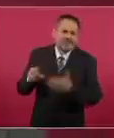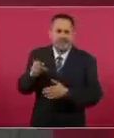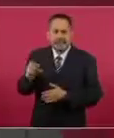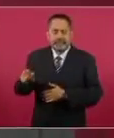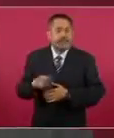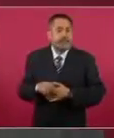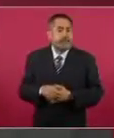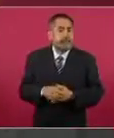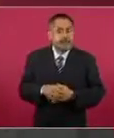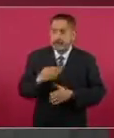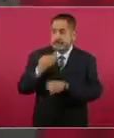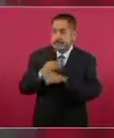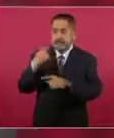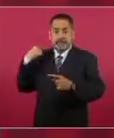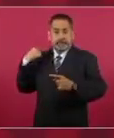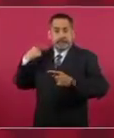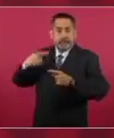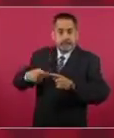no hemos tenido